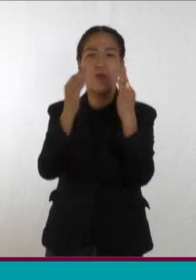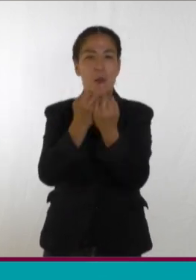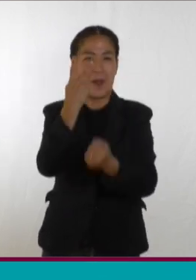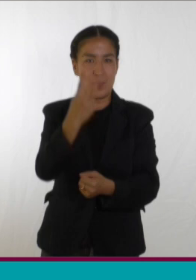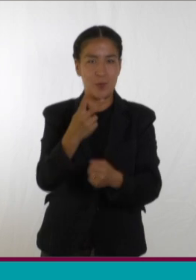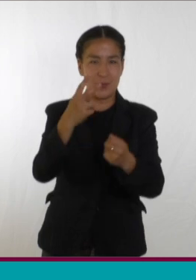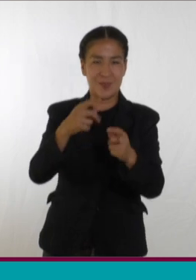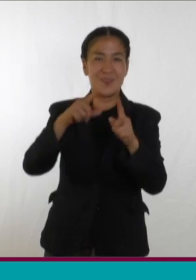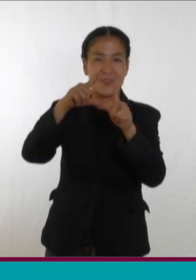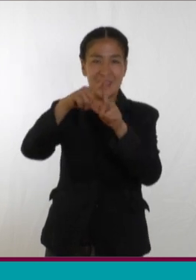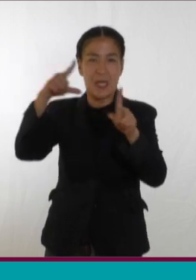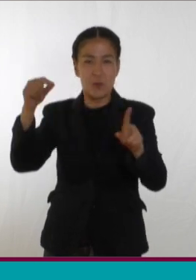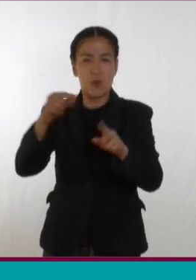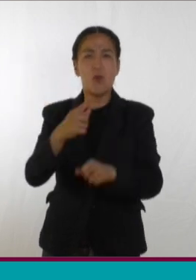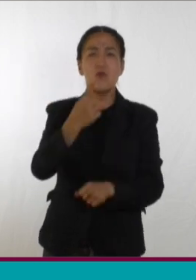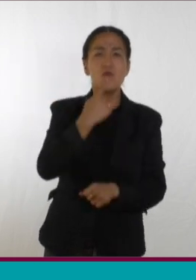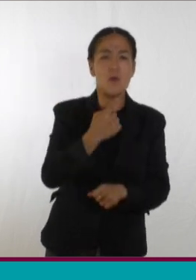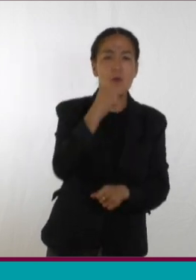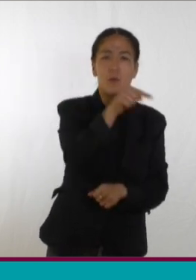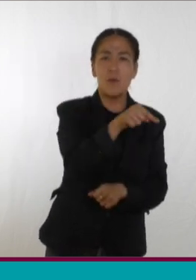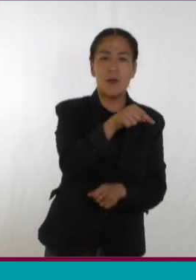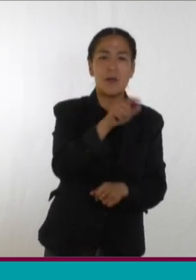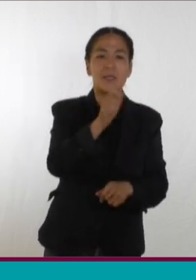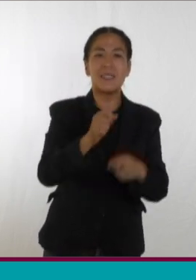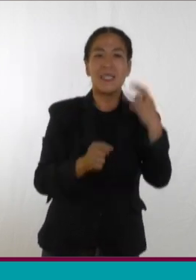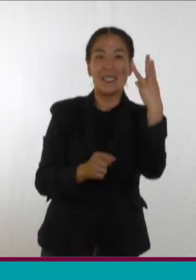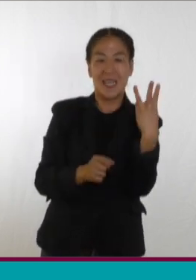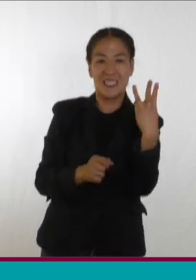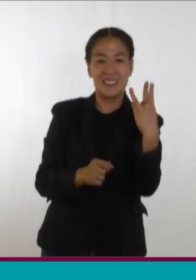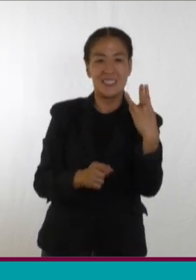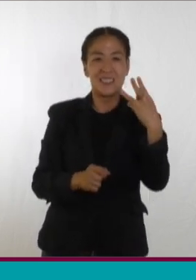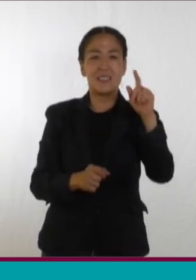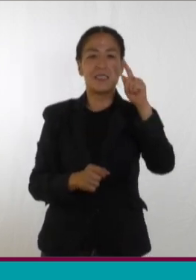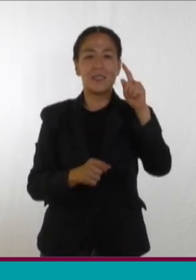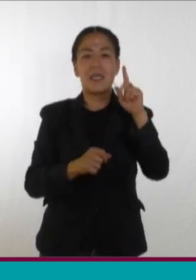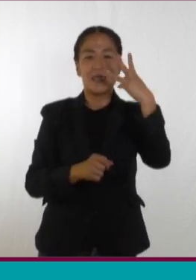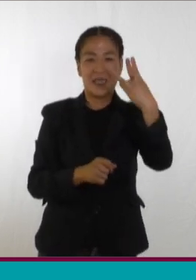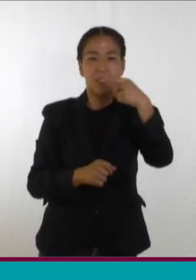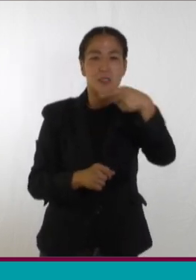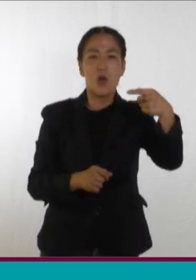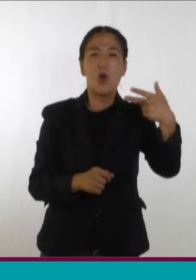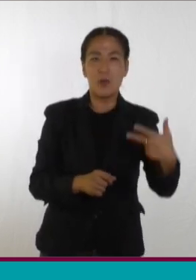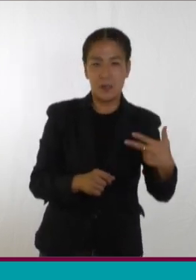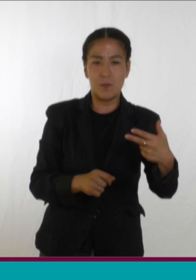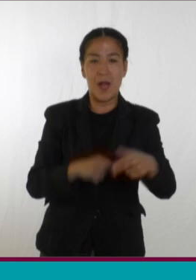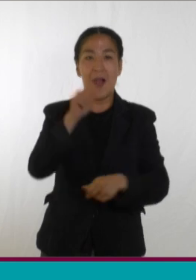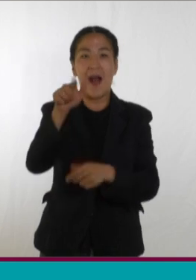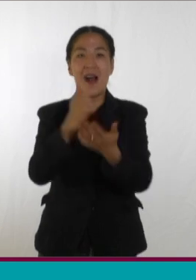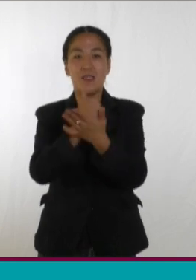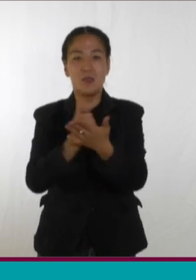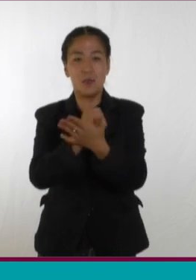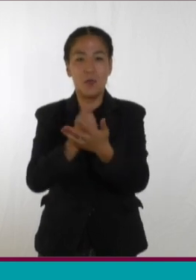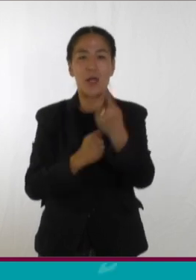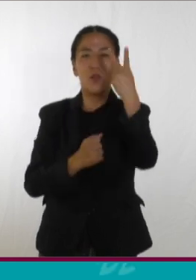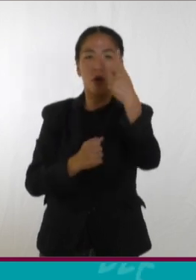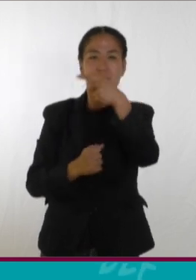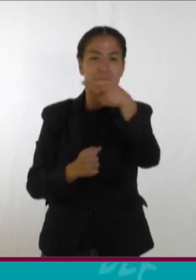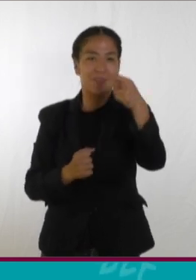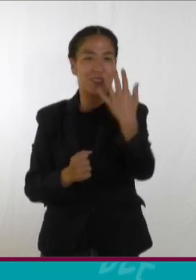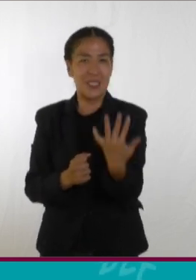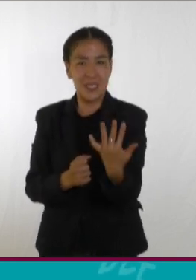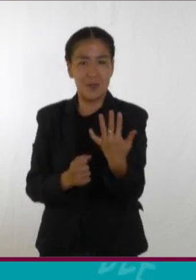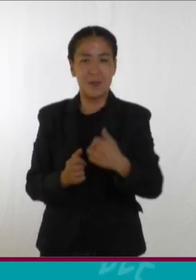una pendiente formada por 2 triángulos. El rojo cuenta con una hipotenusa de 3/8 y el azul